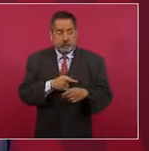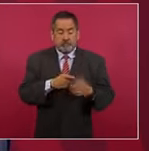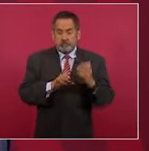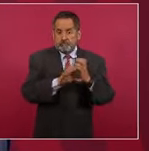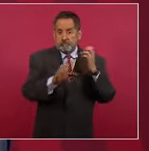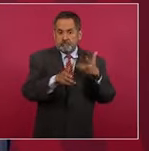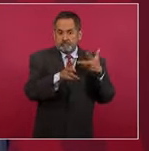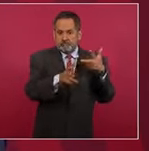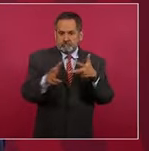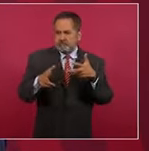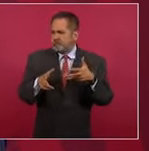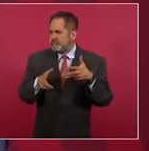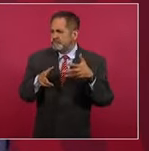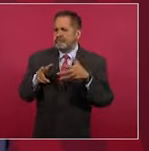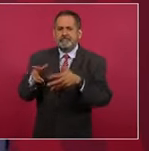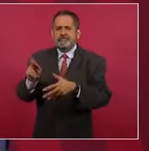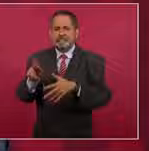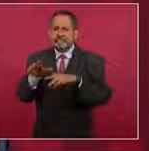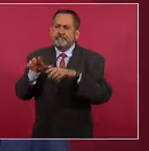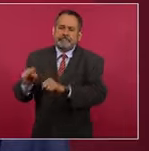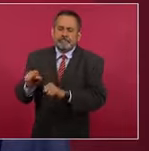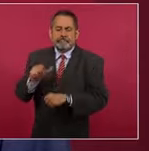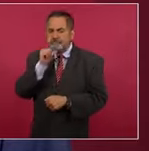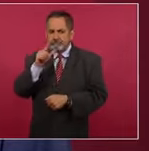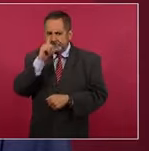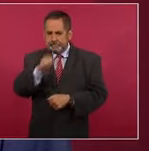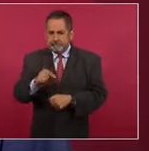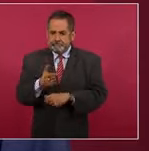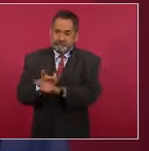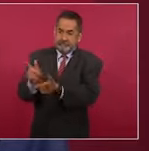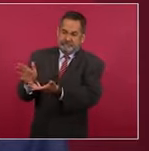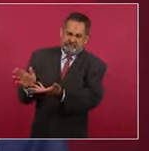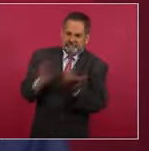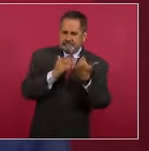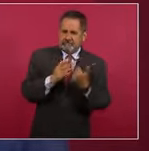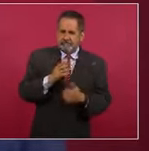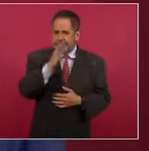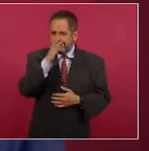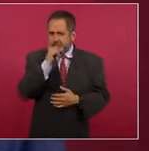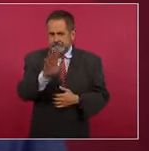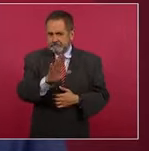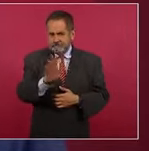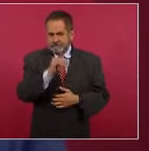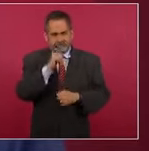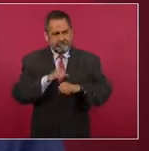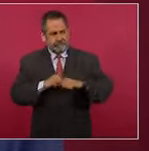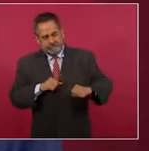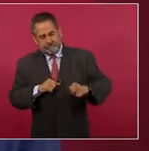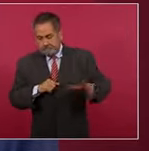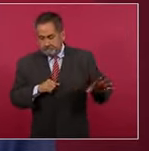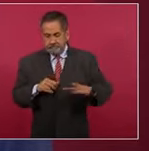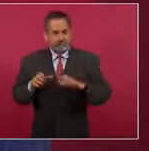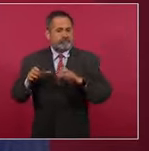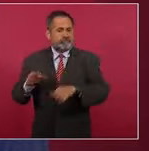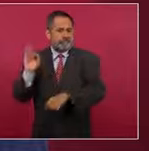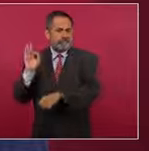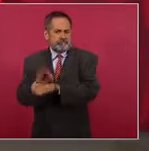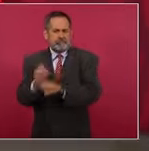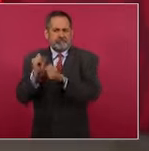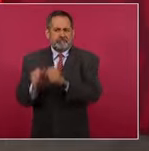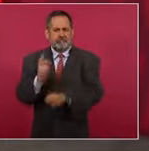pero no lograron su propósito y estamos reforzando la